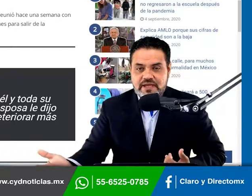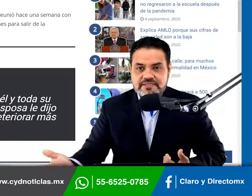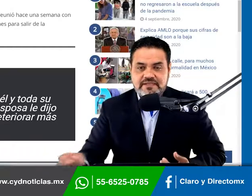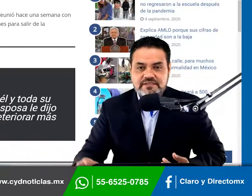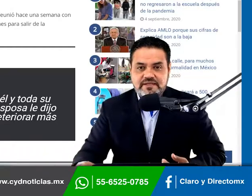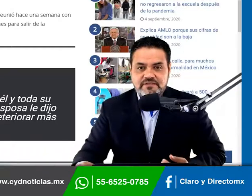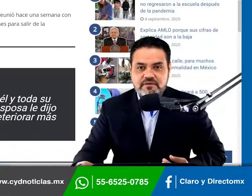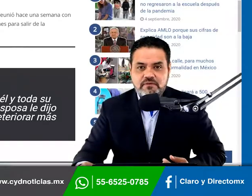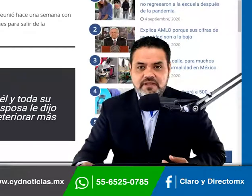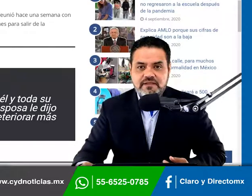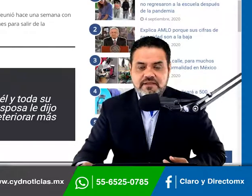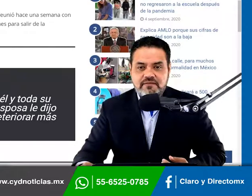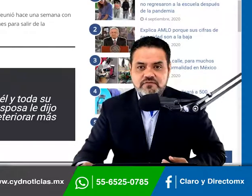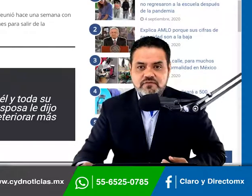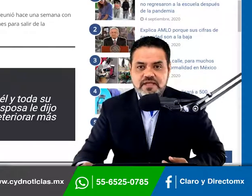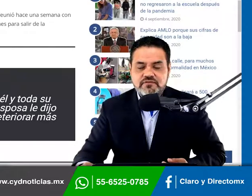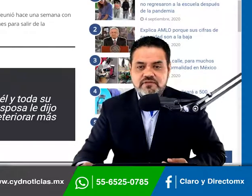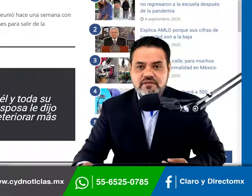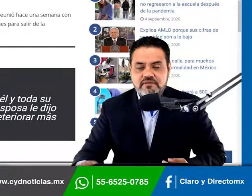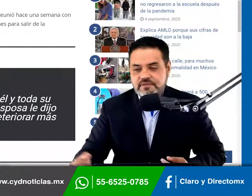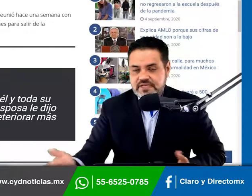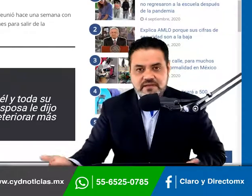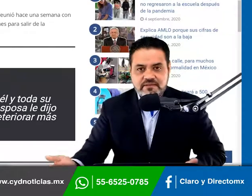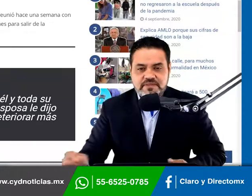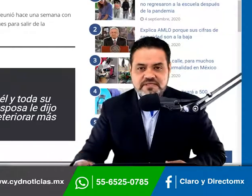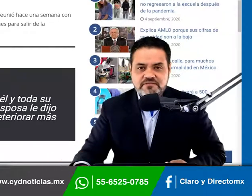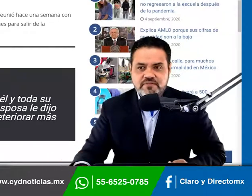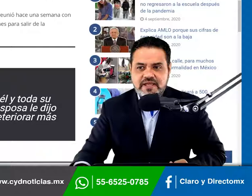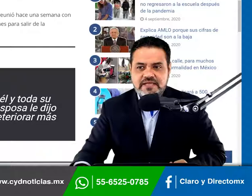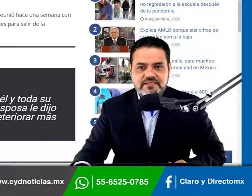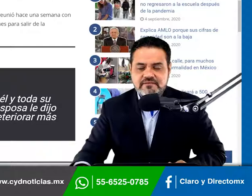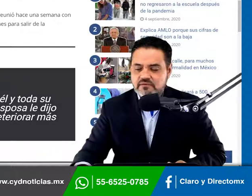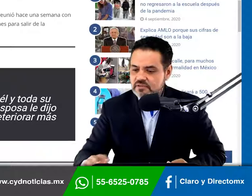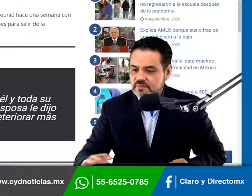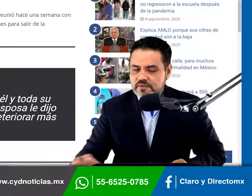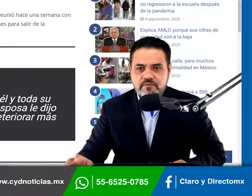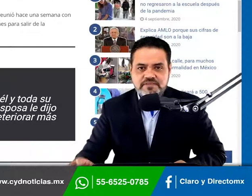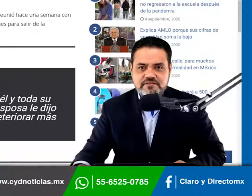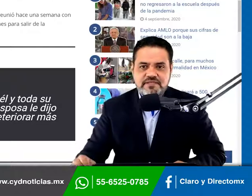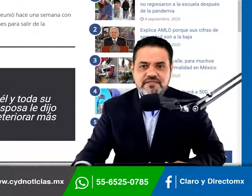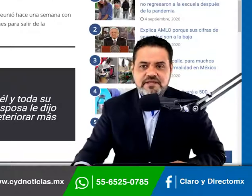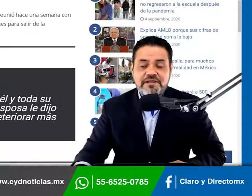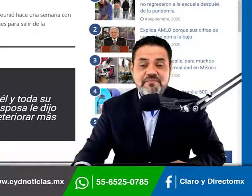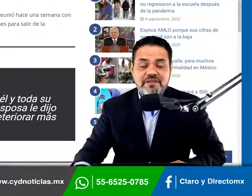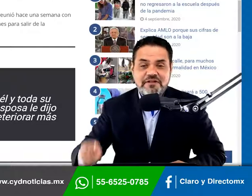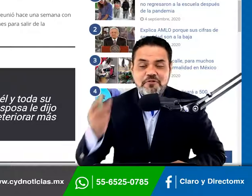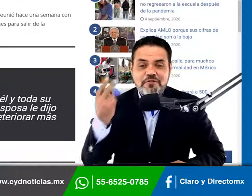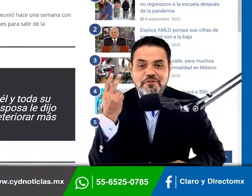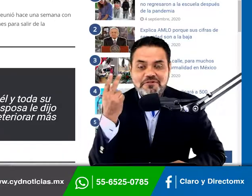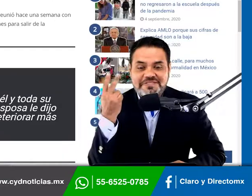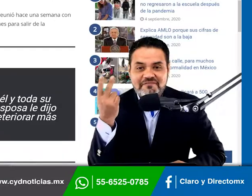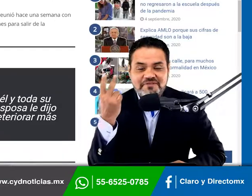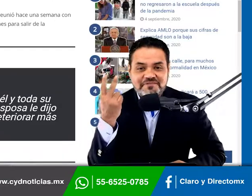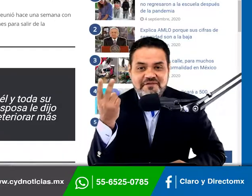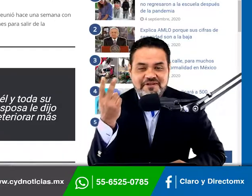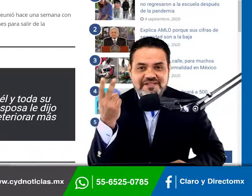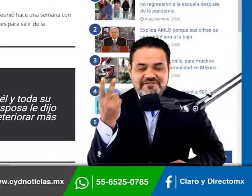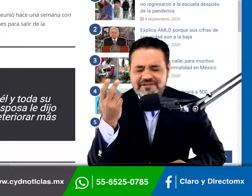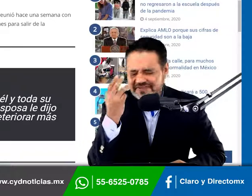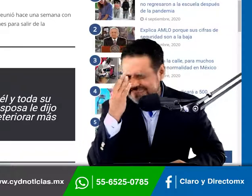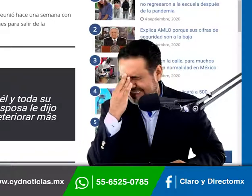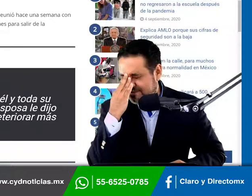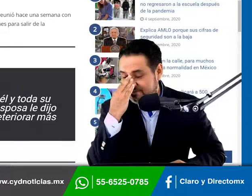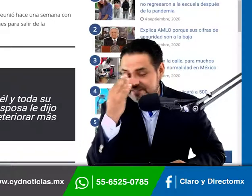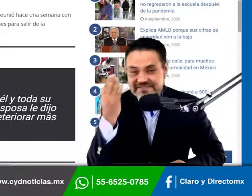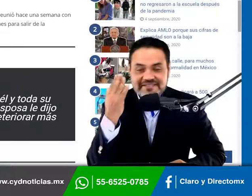Toledo al secretario de Seguridad, Alfonso Durazo, y le dijo, oye, pues acaba de pasar esto en mi casa, no se preocupe, señor secretario. Y le mandaron dos elementos de la Guardia